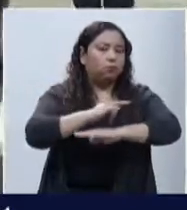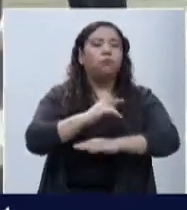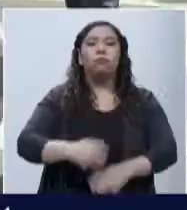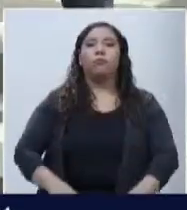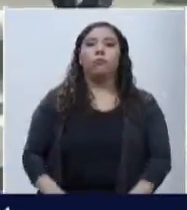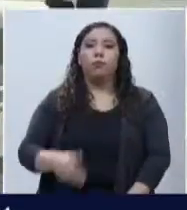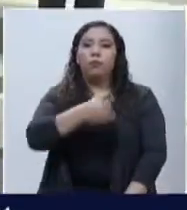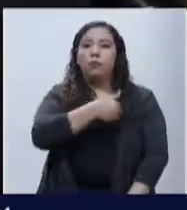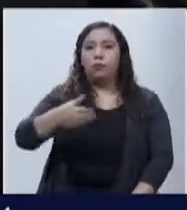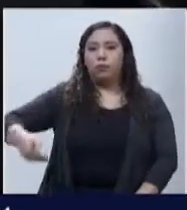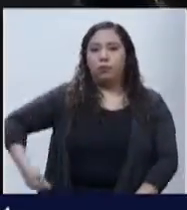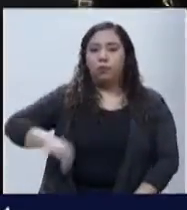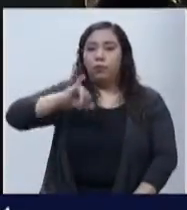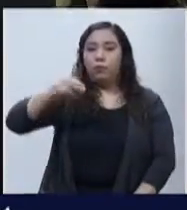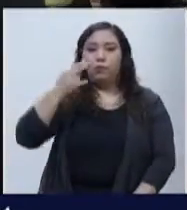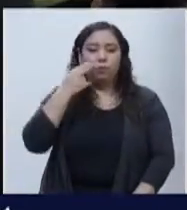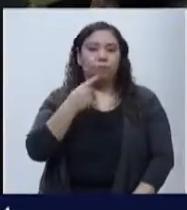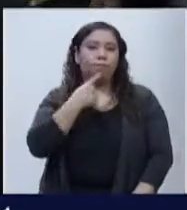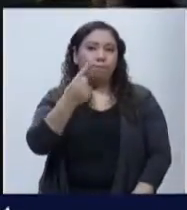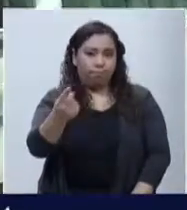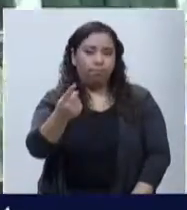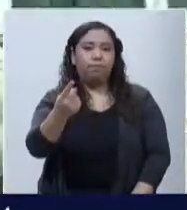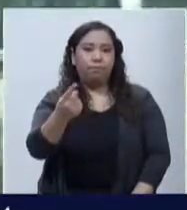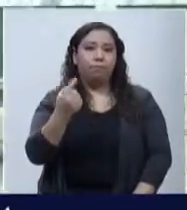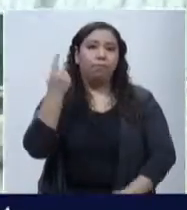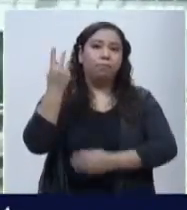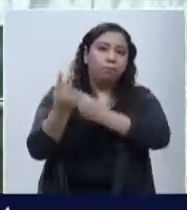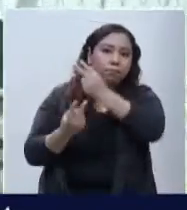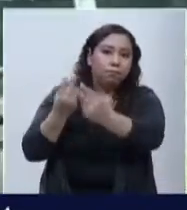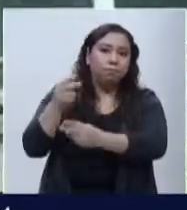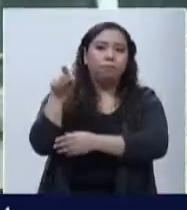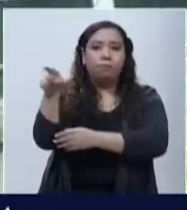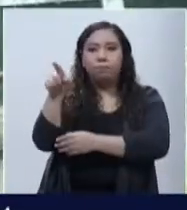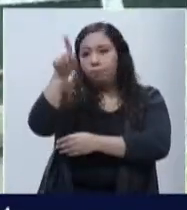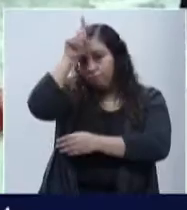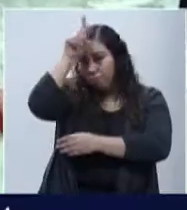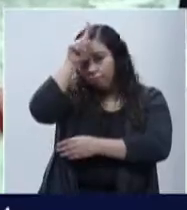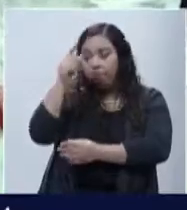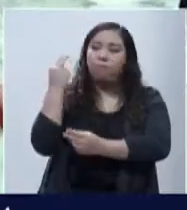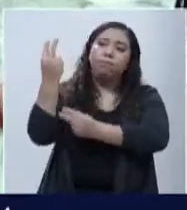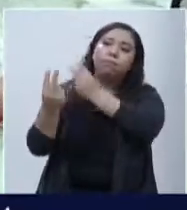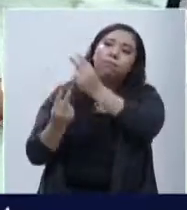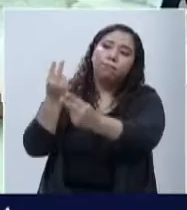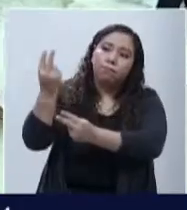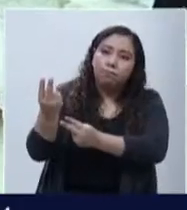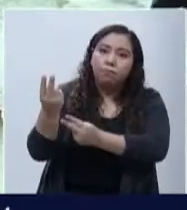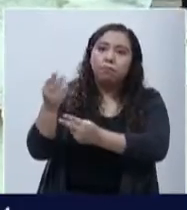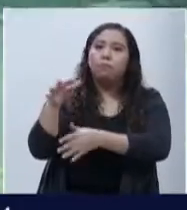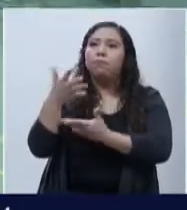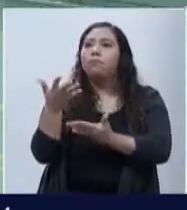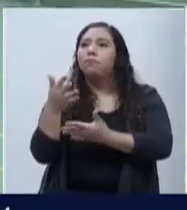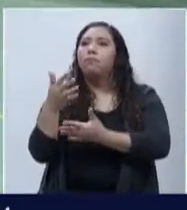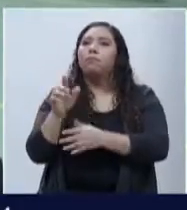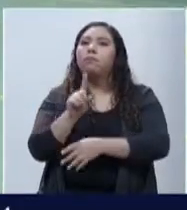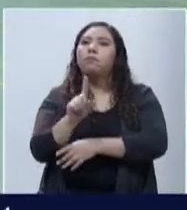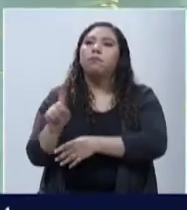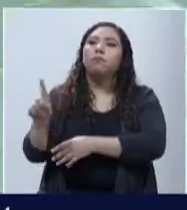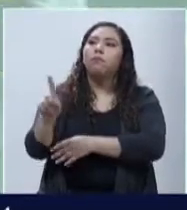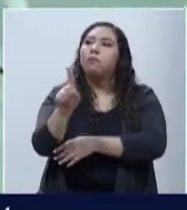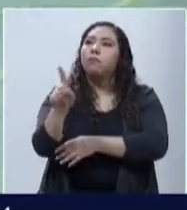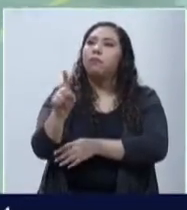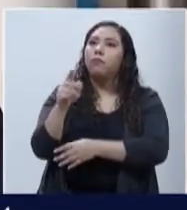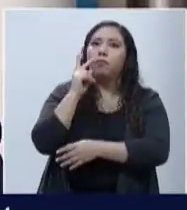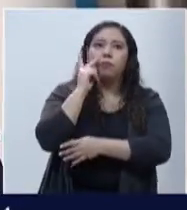el presidente de honduras juan orlando hernández en su visita por mi única alemania tras recorrido por las instalaciones de ciudad